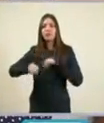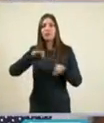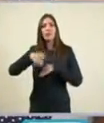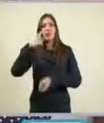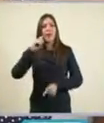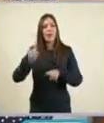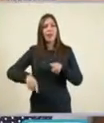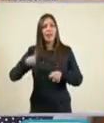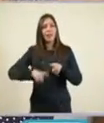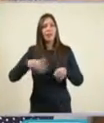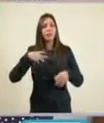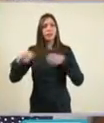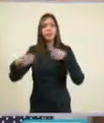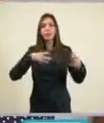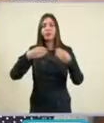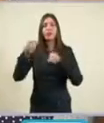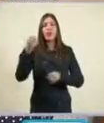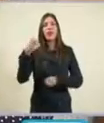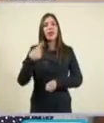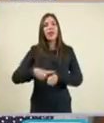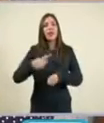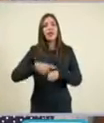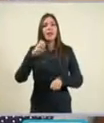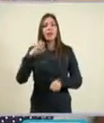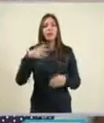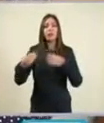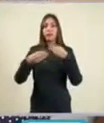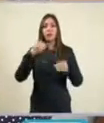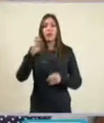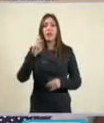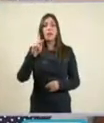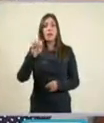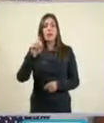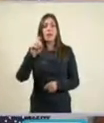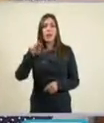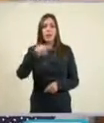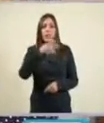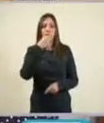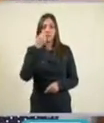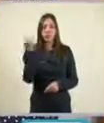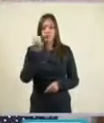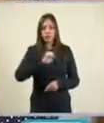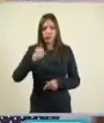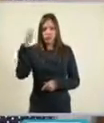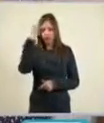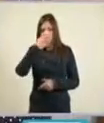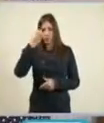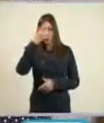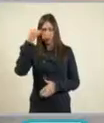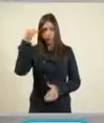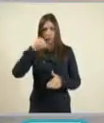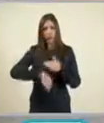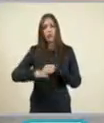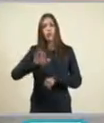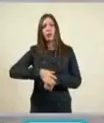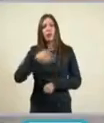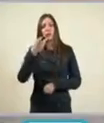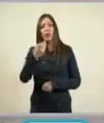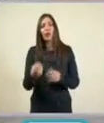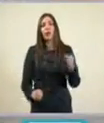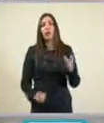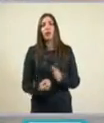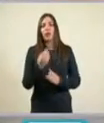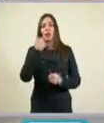no como un mal de la sociedad, sino como se erradican las enfermedades. Exacto. De raíz. Ese es justamente el